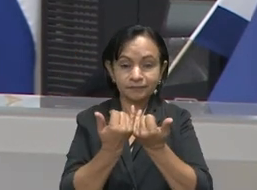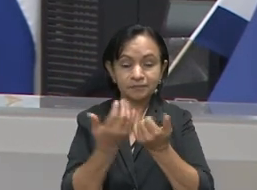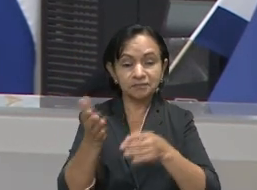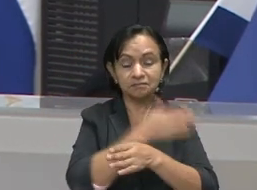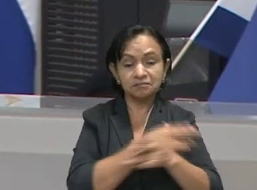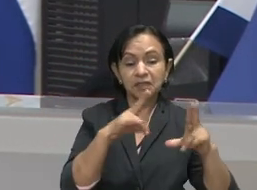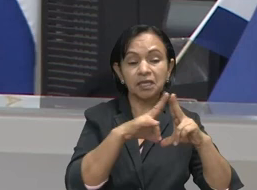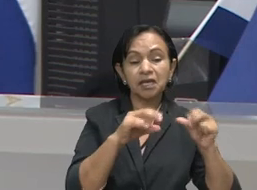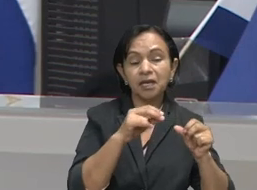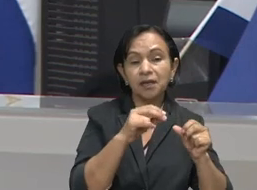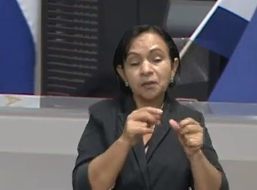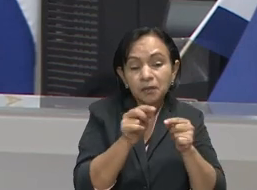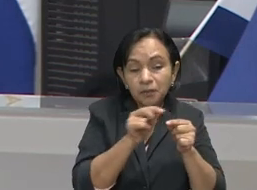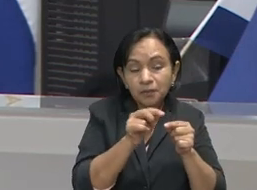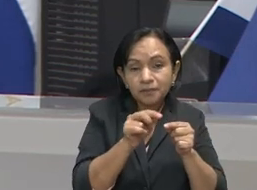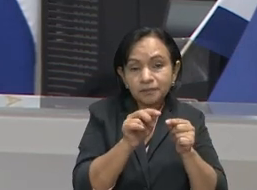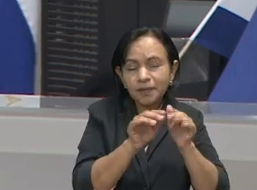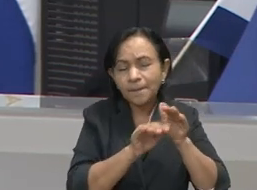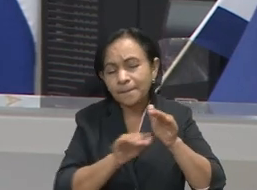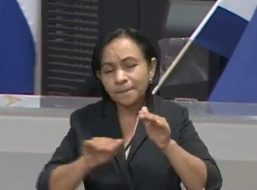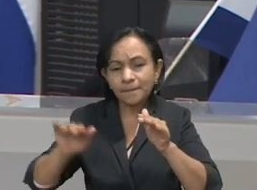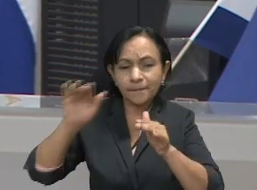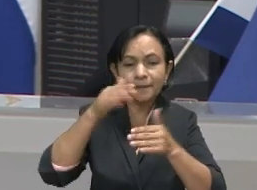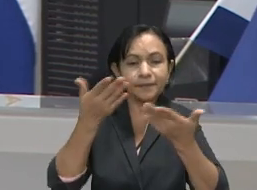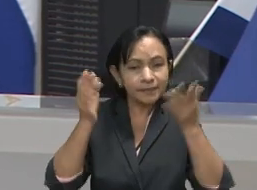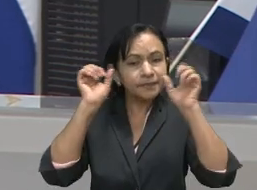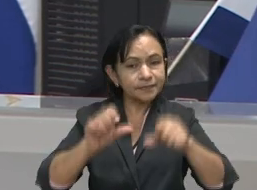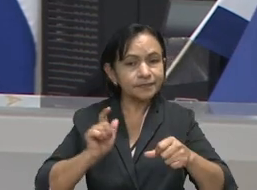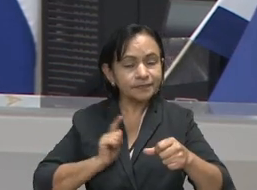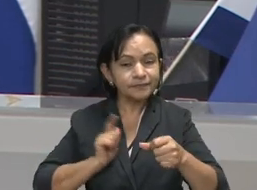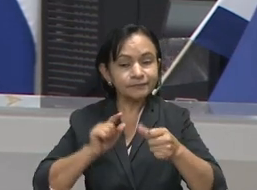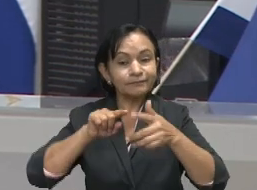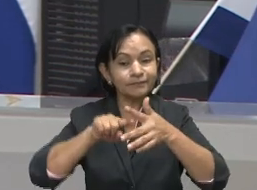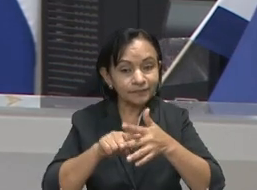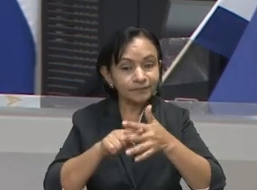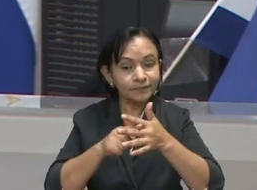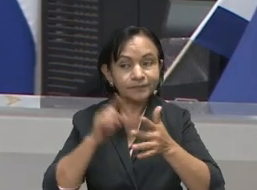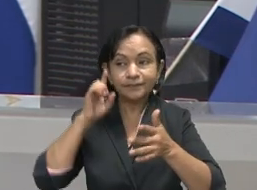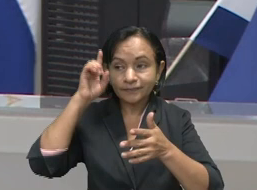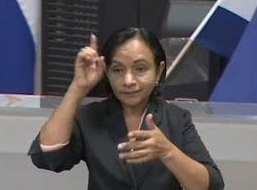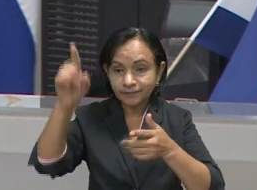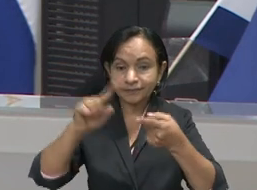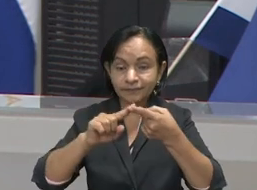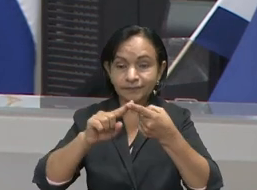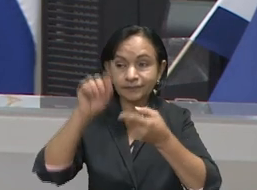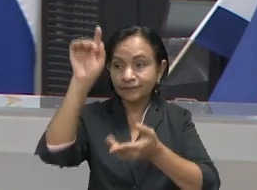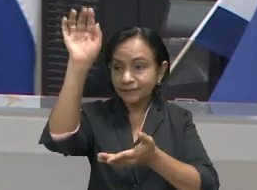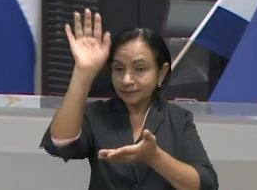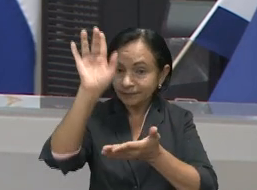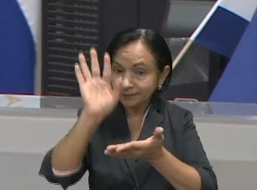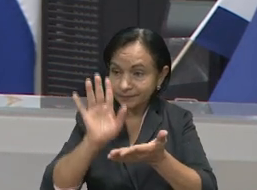provincia, trasciende, pero ya estaba en embrión, en desarrollo, ese espíritu